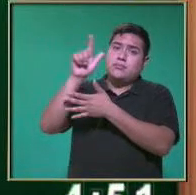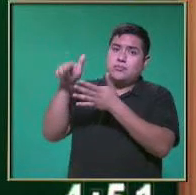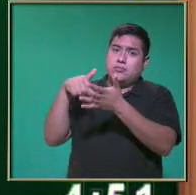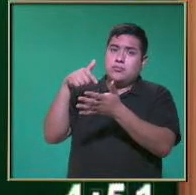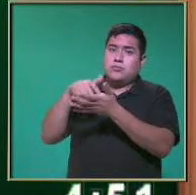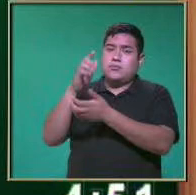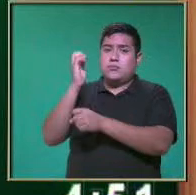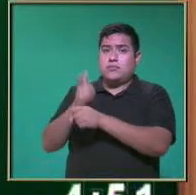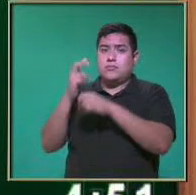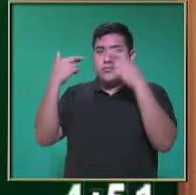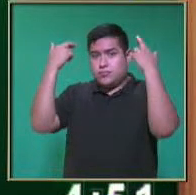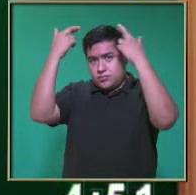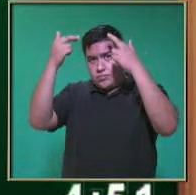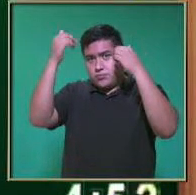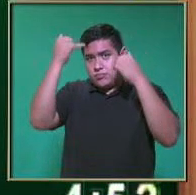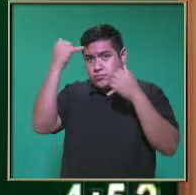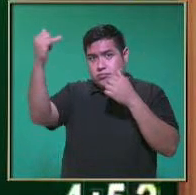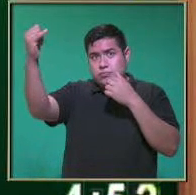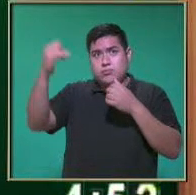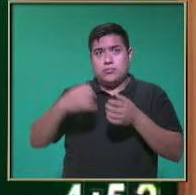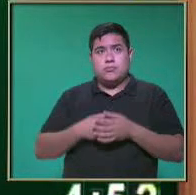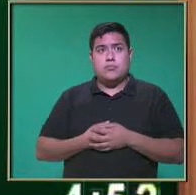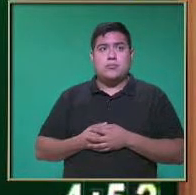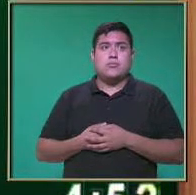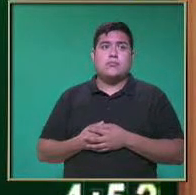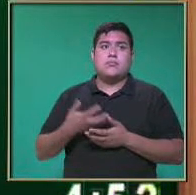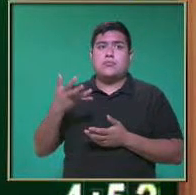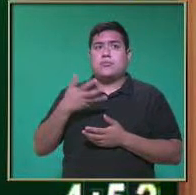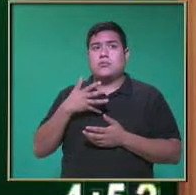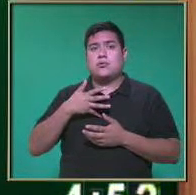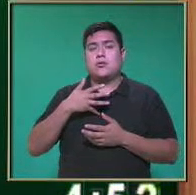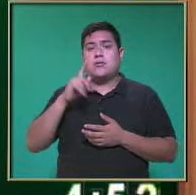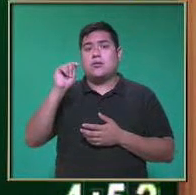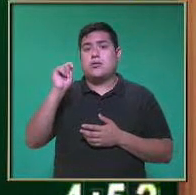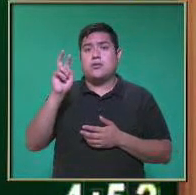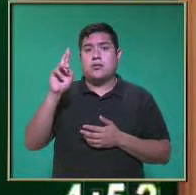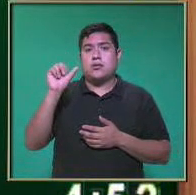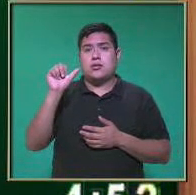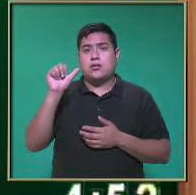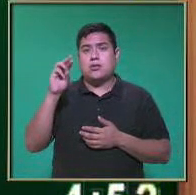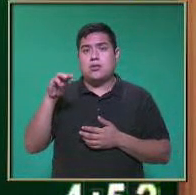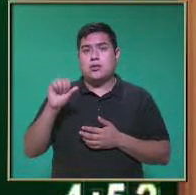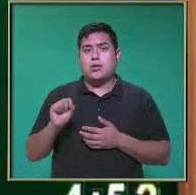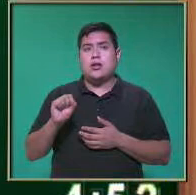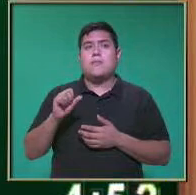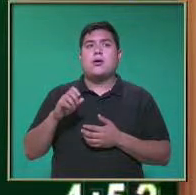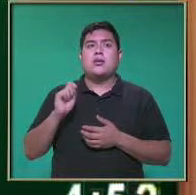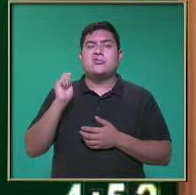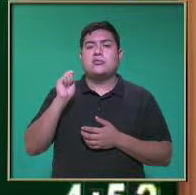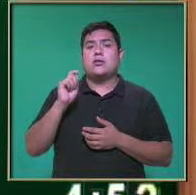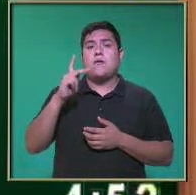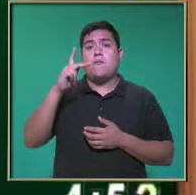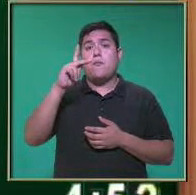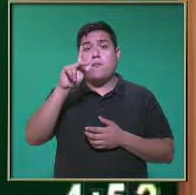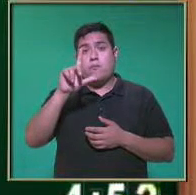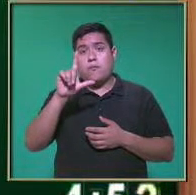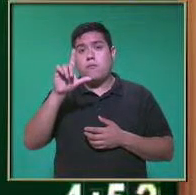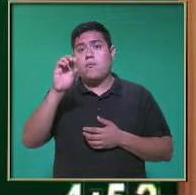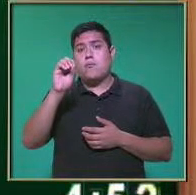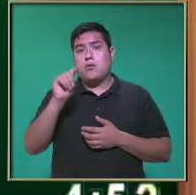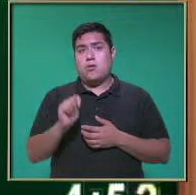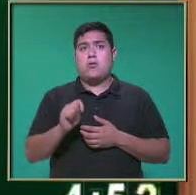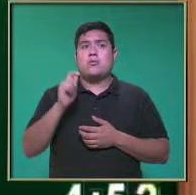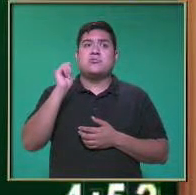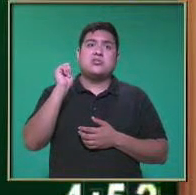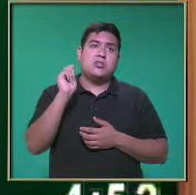es el reino. Then we have the plot. Tenemos la trama. What is the plot? It includes a series of events